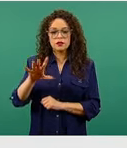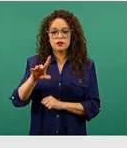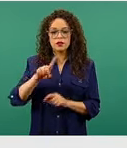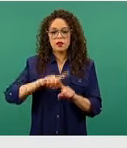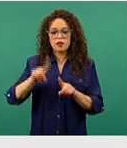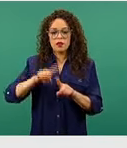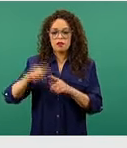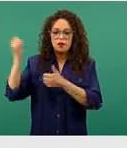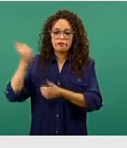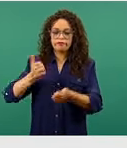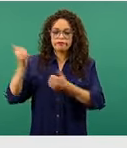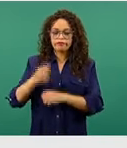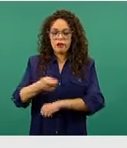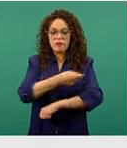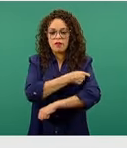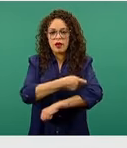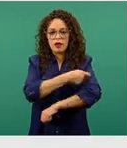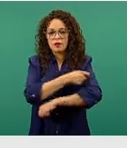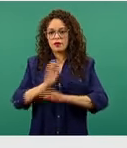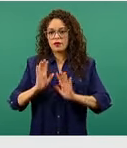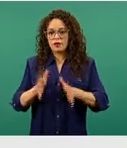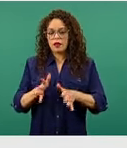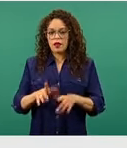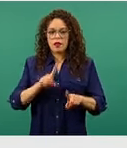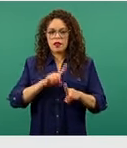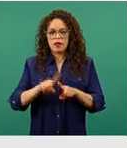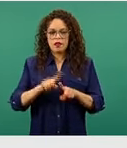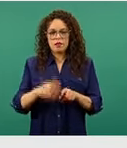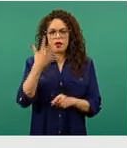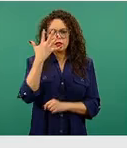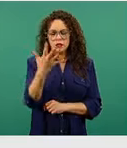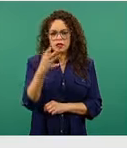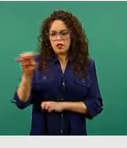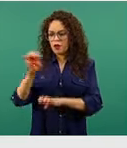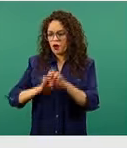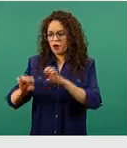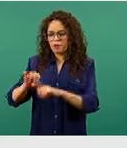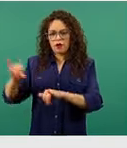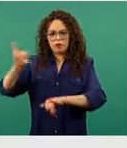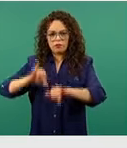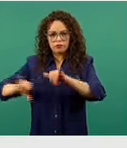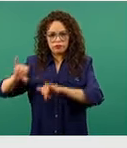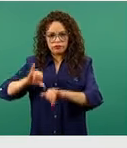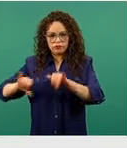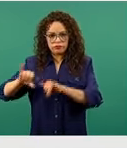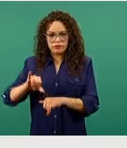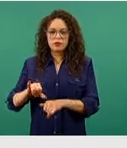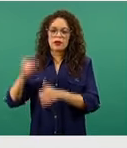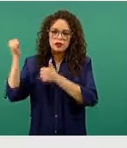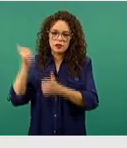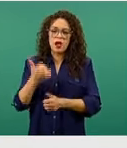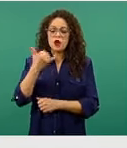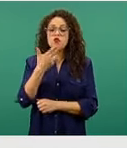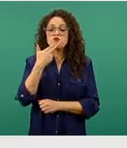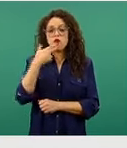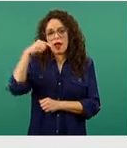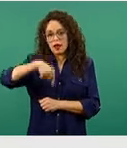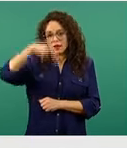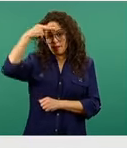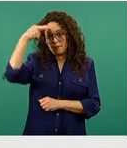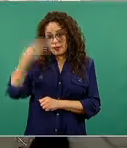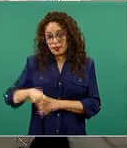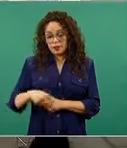28.137.285 dosis de vacunas han sido recibidas en cualquiera de las cinco modalidades de las vacunas que estamos recibiendo y utilizando en México. La